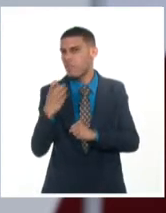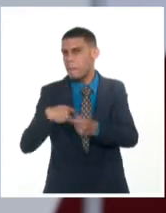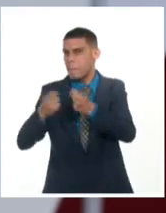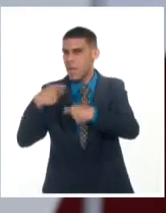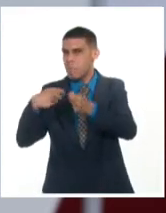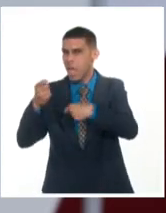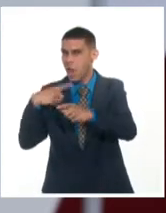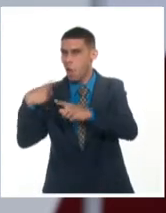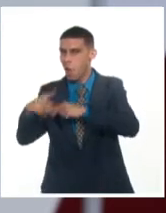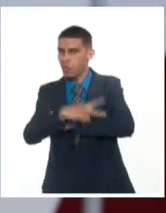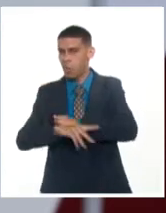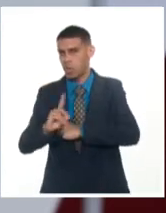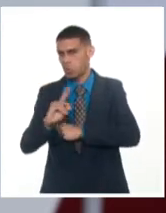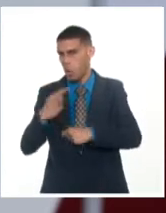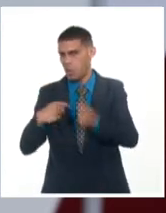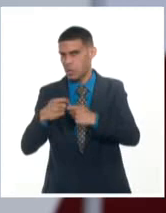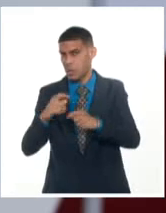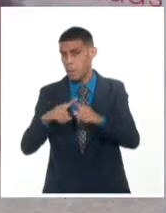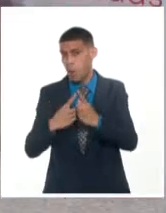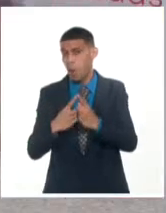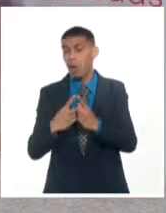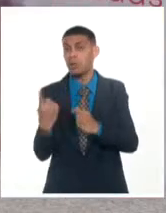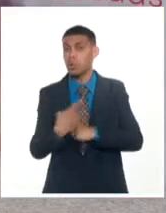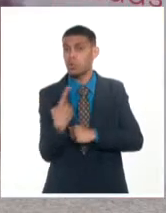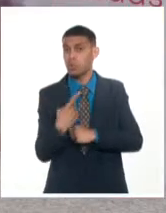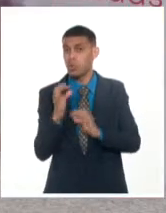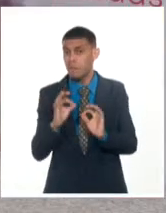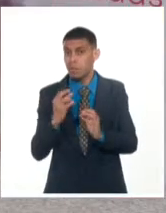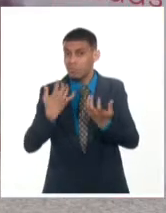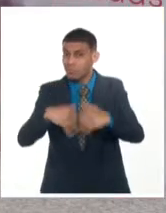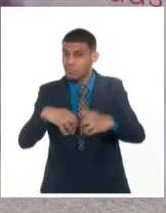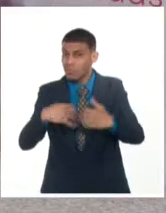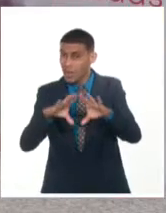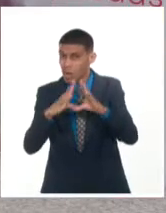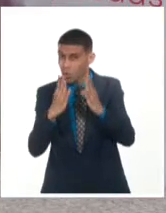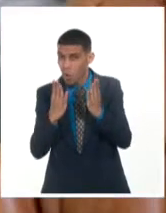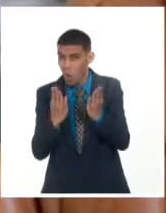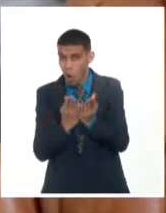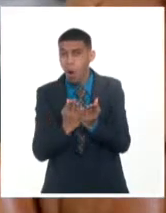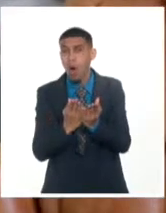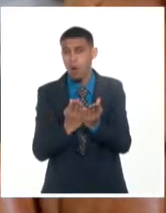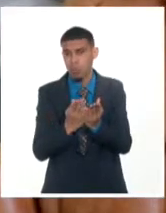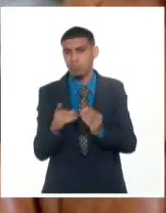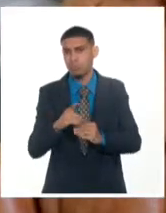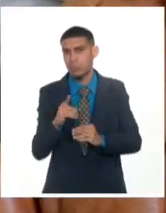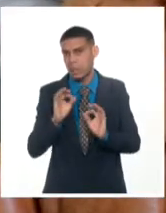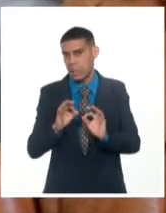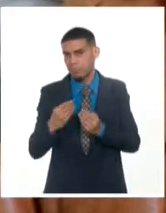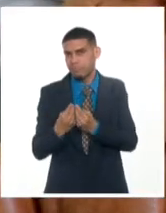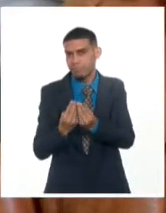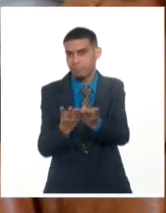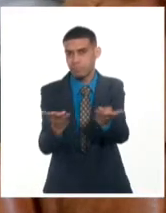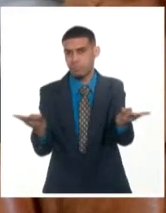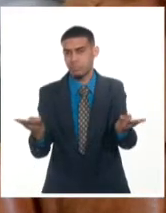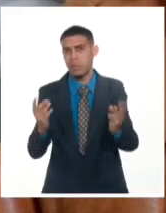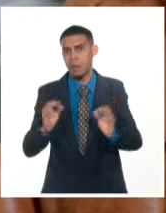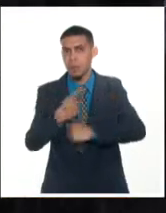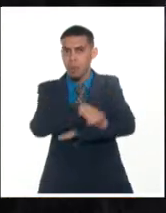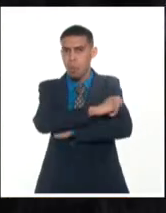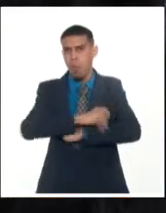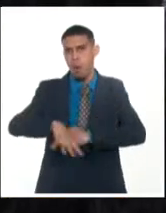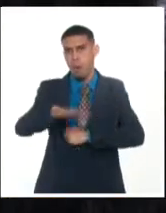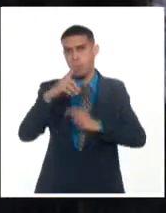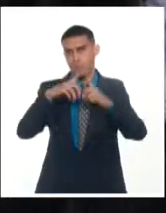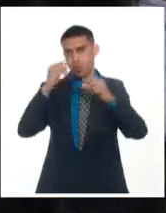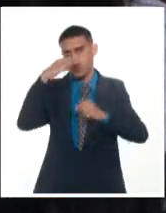en capacidad de liquidez en otras actividades para las empresas que contratan nuestros servicios. Yo creo que también nosotros